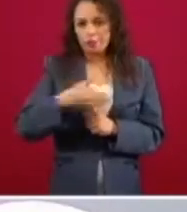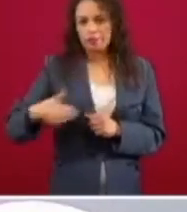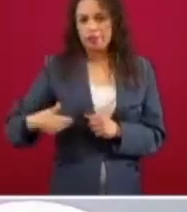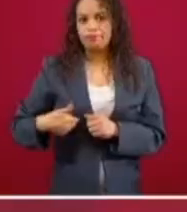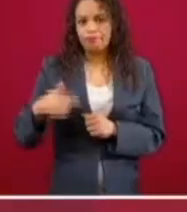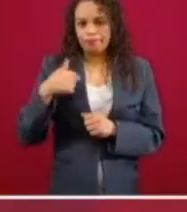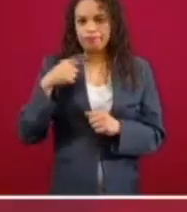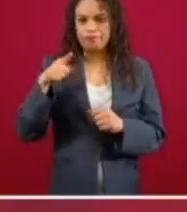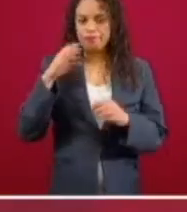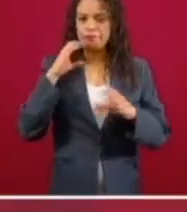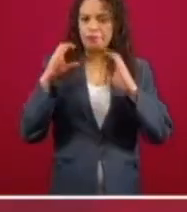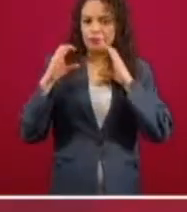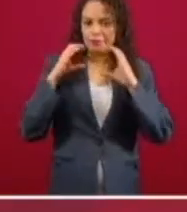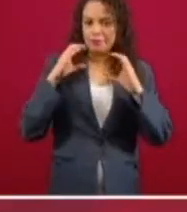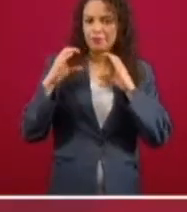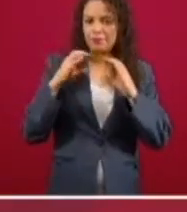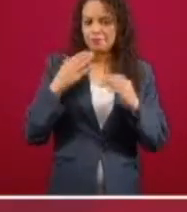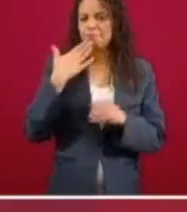Putin.